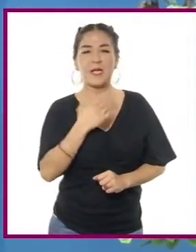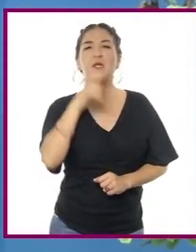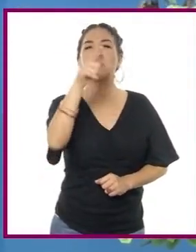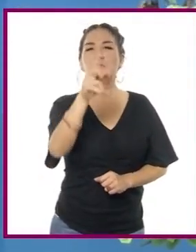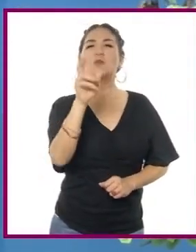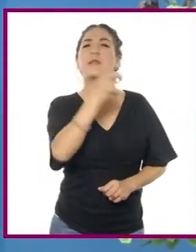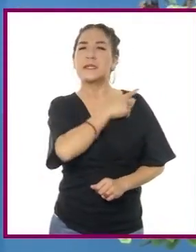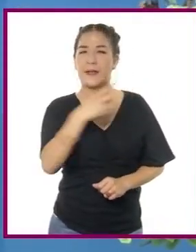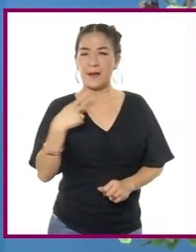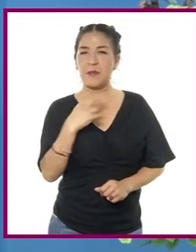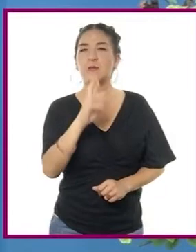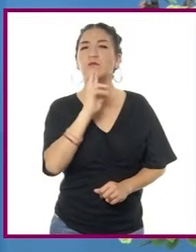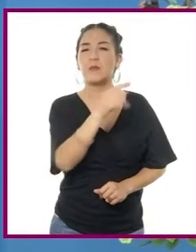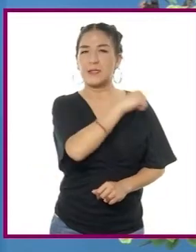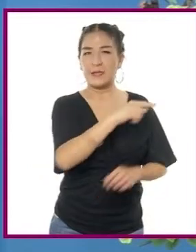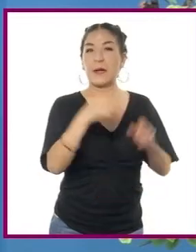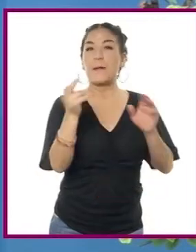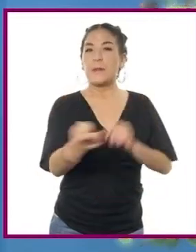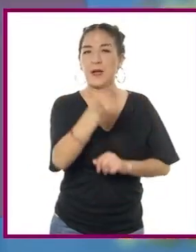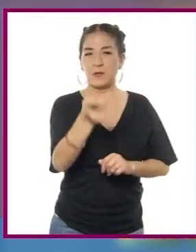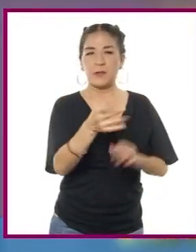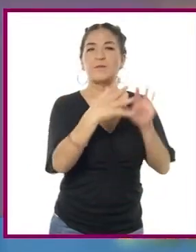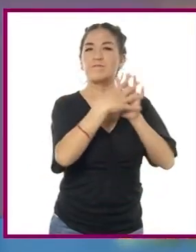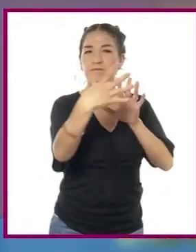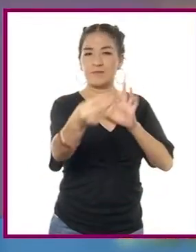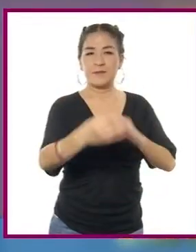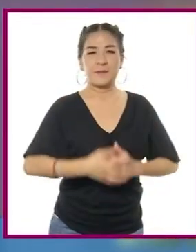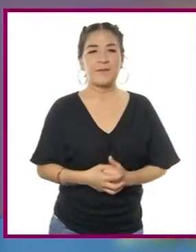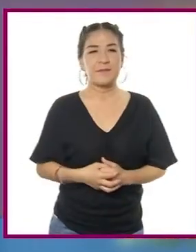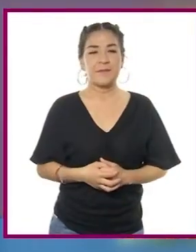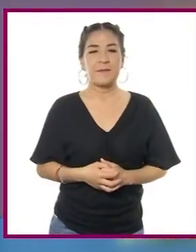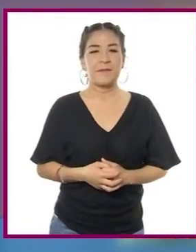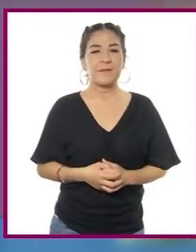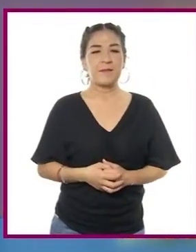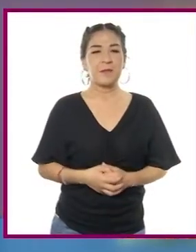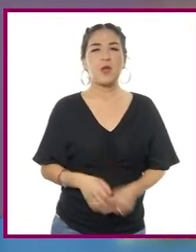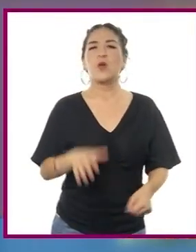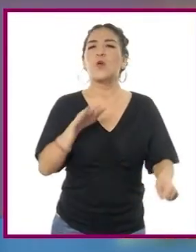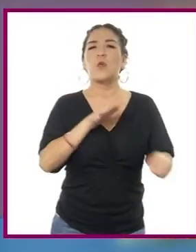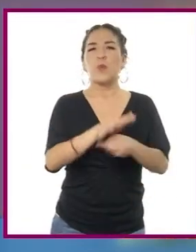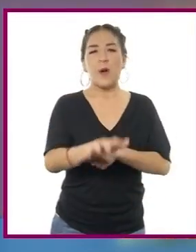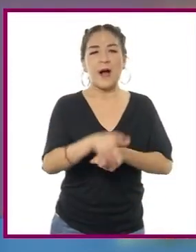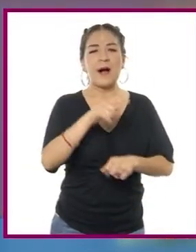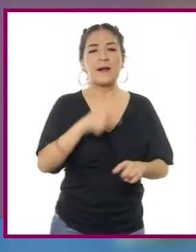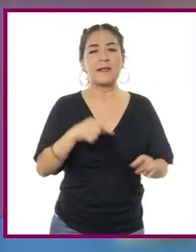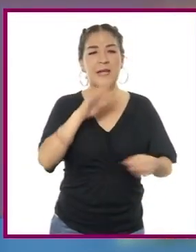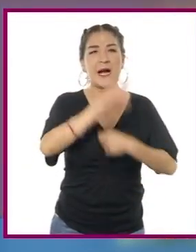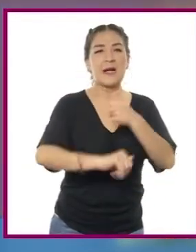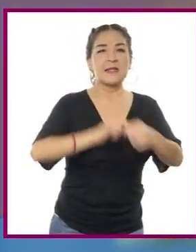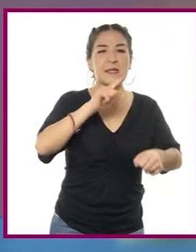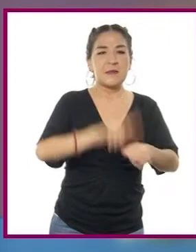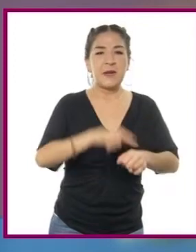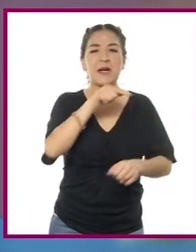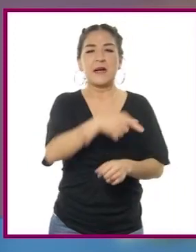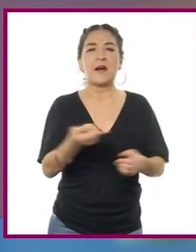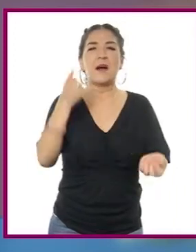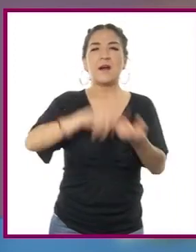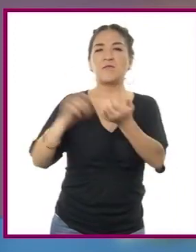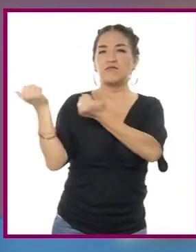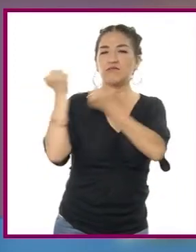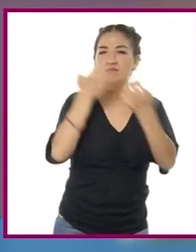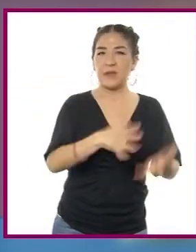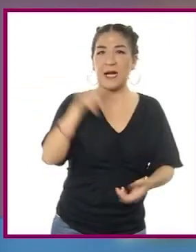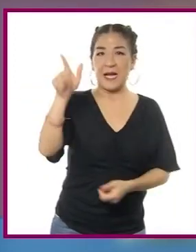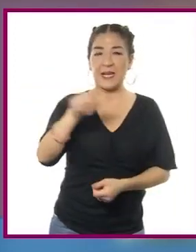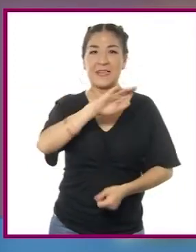Intenten responder estas preguntas. ¿Qué especies animales fueron introducidas por los europeos a la Nueva